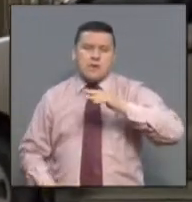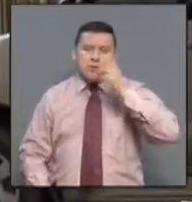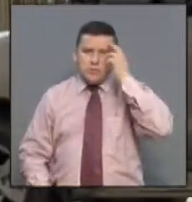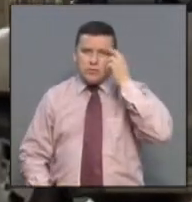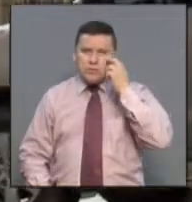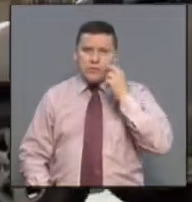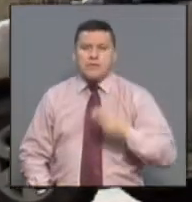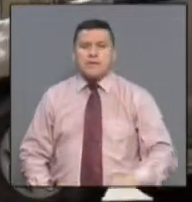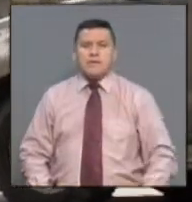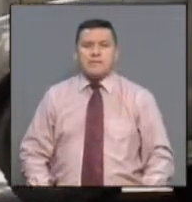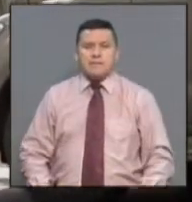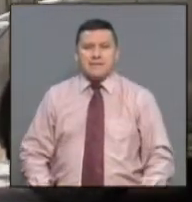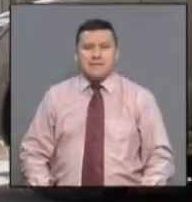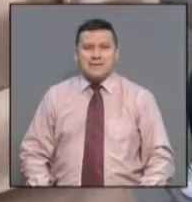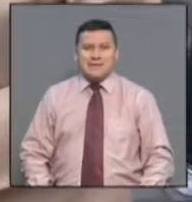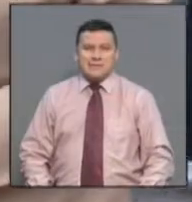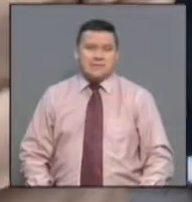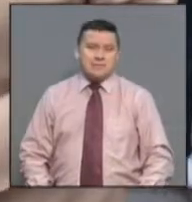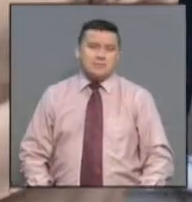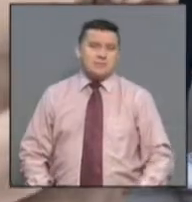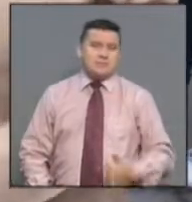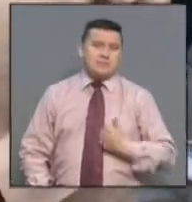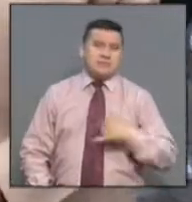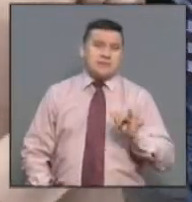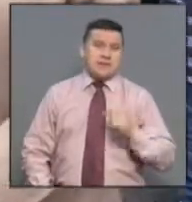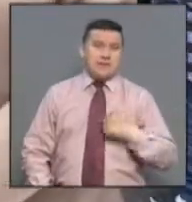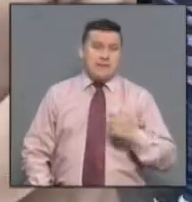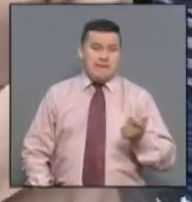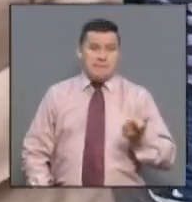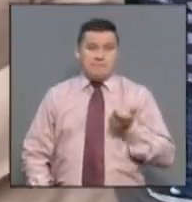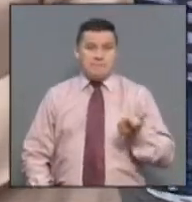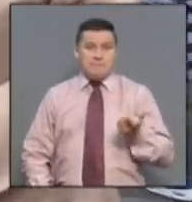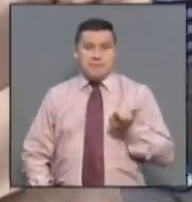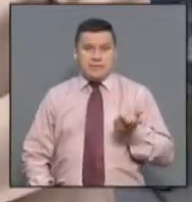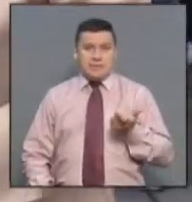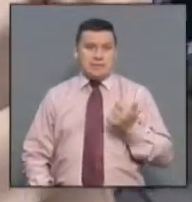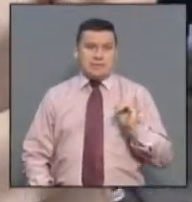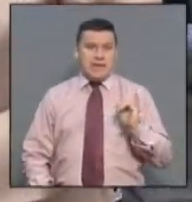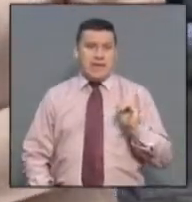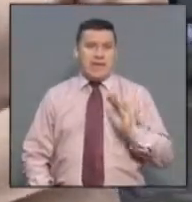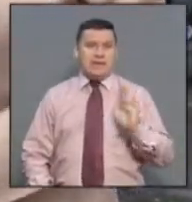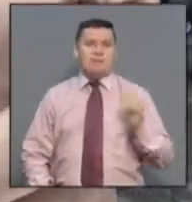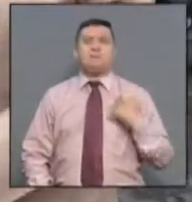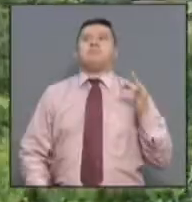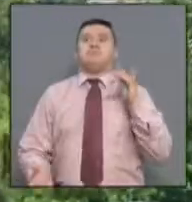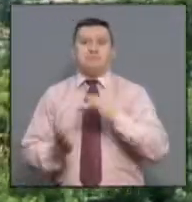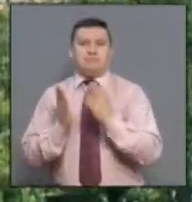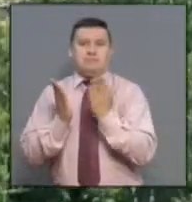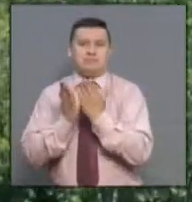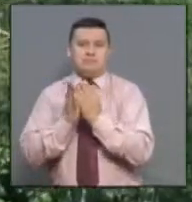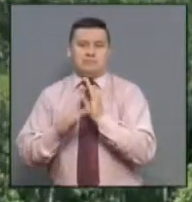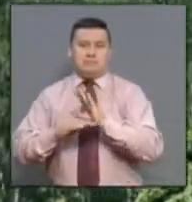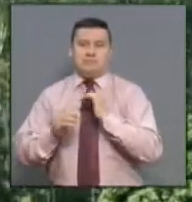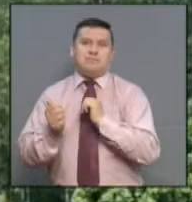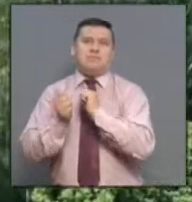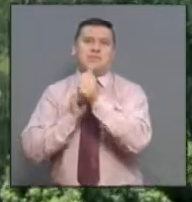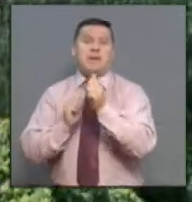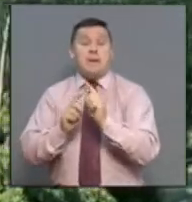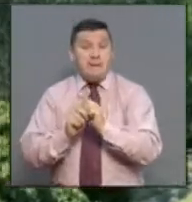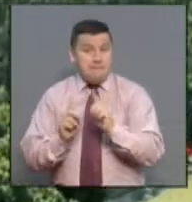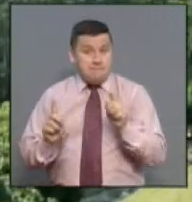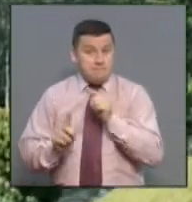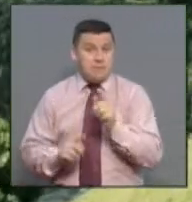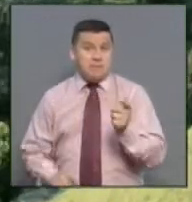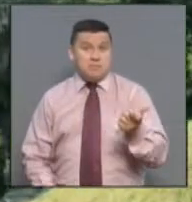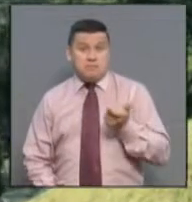Chocó. Cuando ya me pensioné, me presenté a la ESAB y pasé. Sin embargo, para